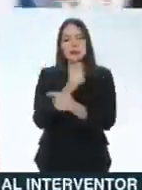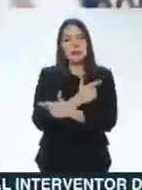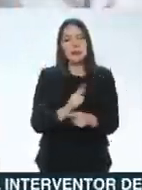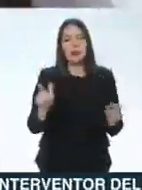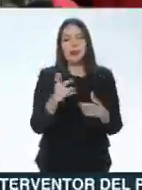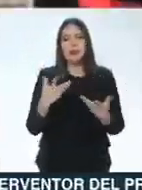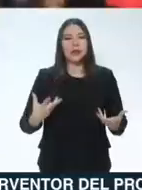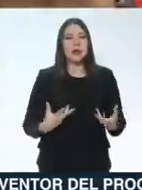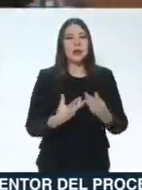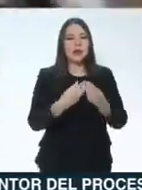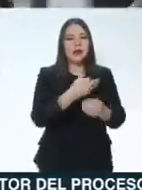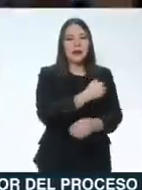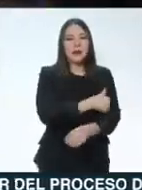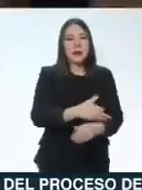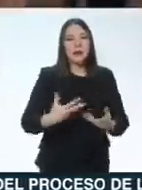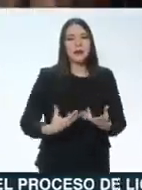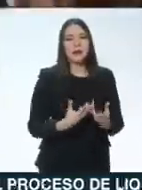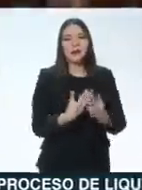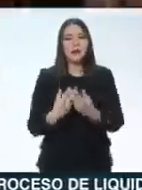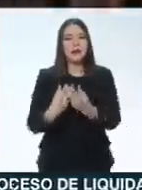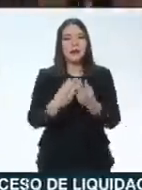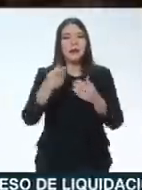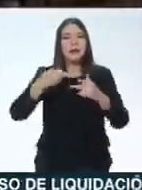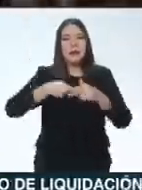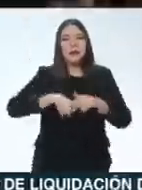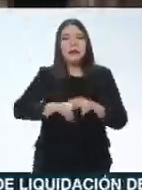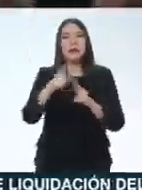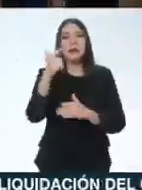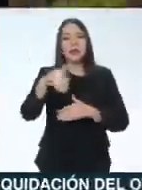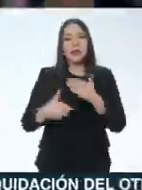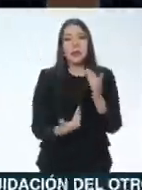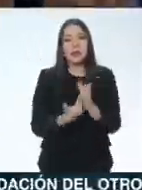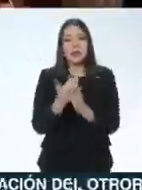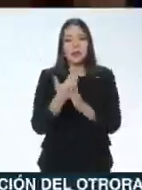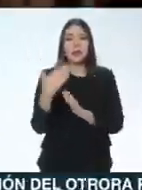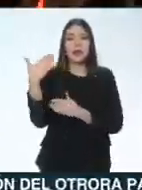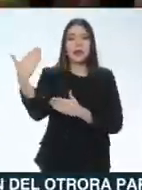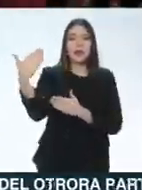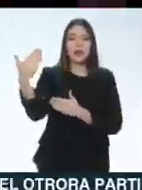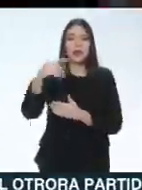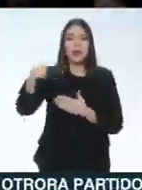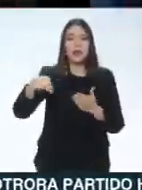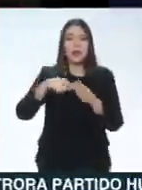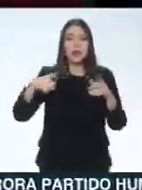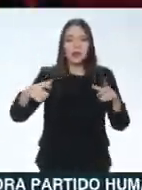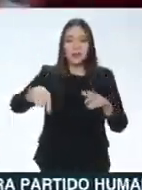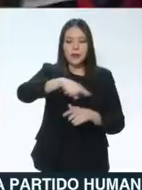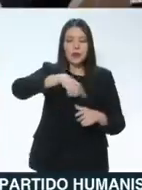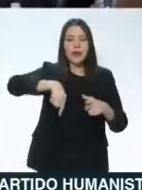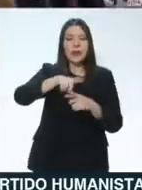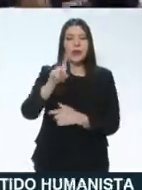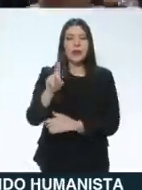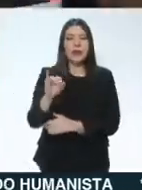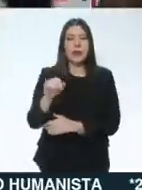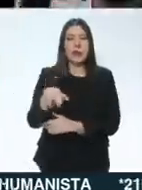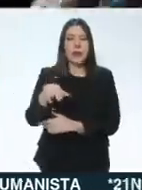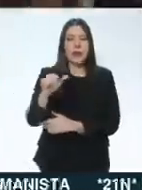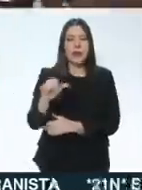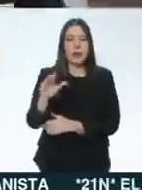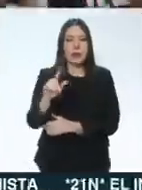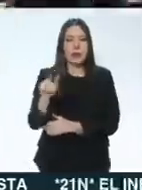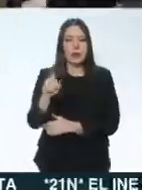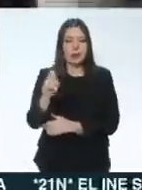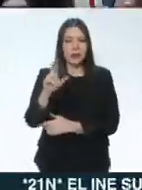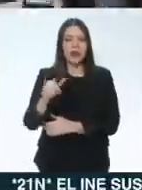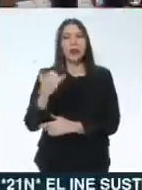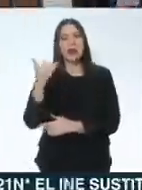disfrutar en familia de esta experiencia a partir de las 7 de la mañana frente a la glorieta de la Diana Cazadora en la Ciudad de México y a las 8 de la mañana en el